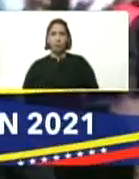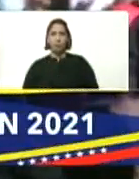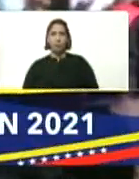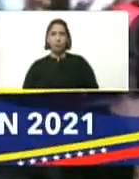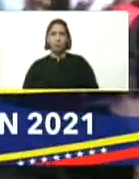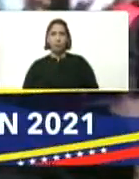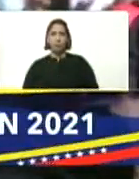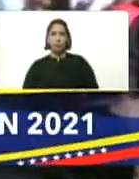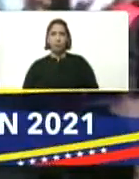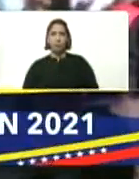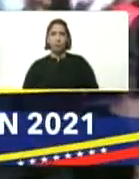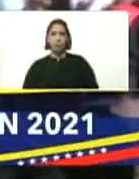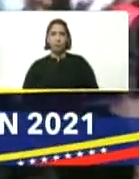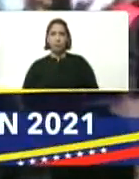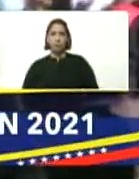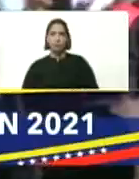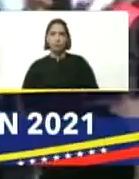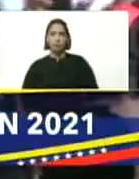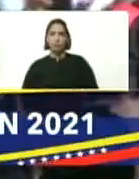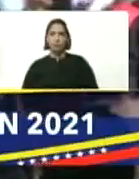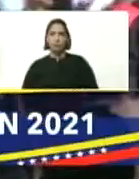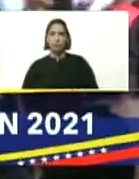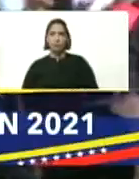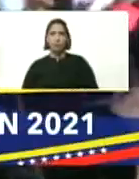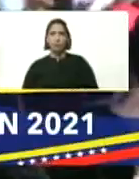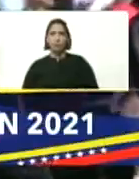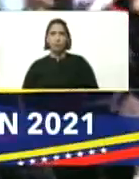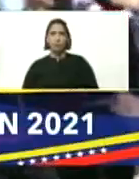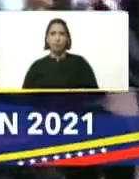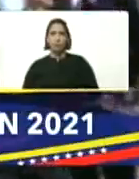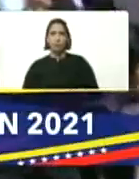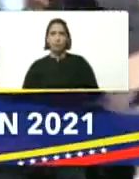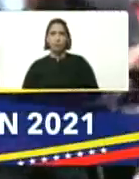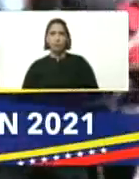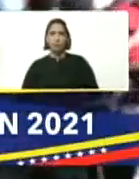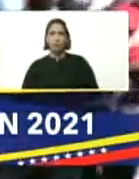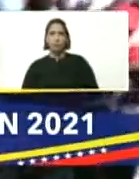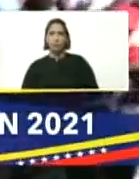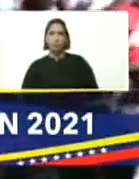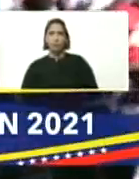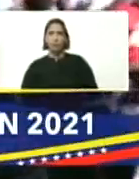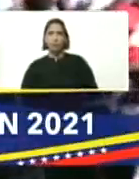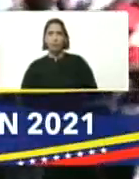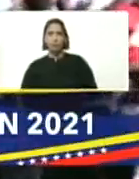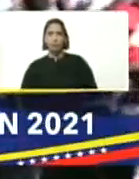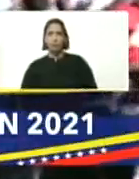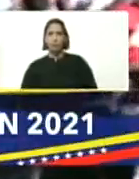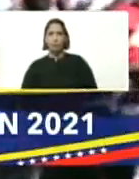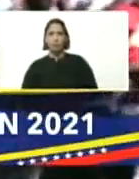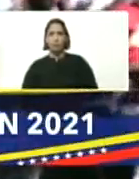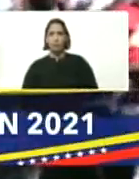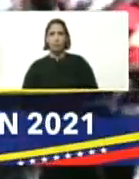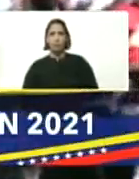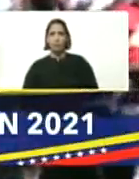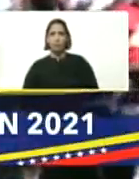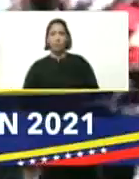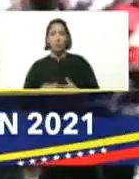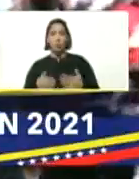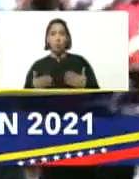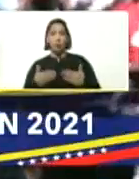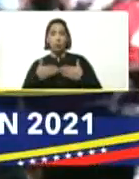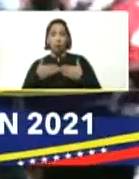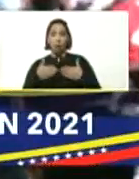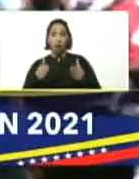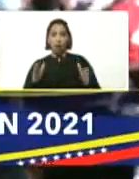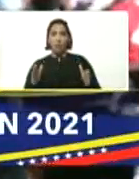qui donnent leur vie et leur cœur pour que le monde aille mieux. Cuando se abre a